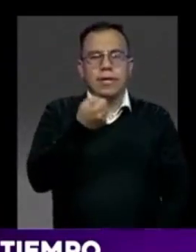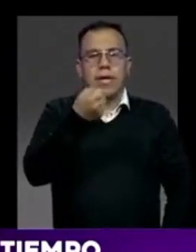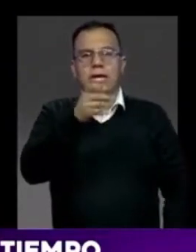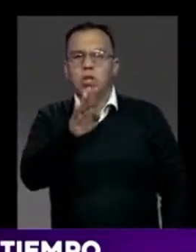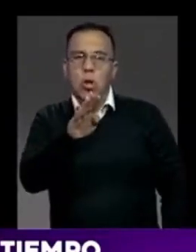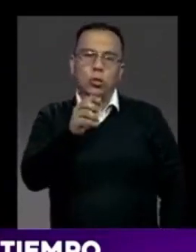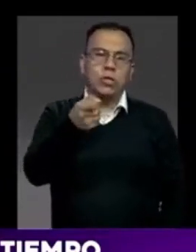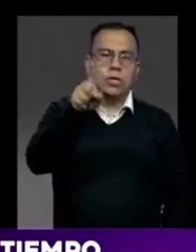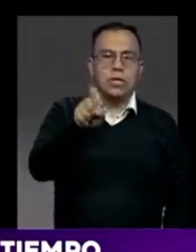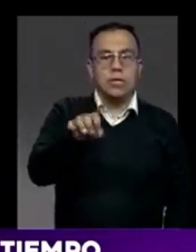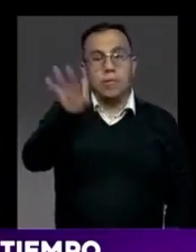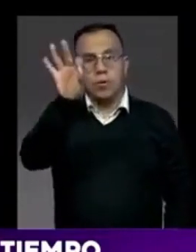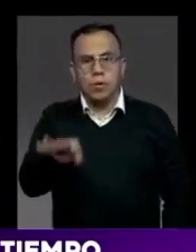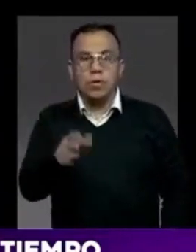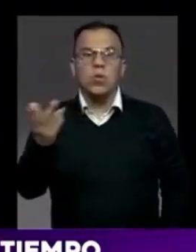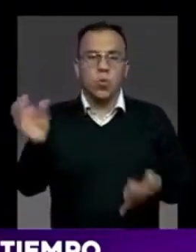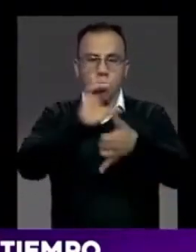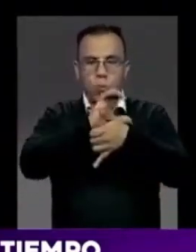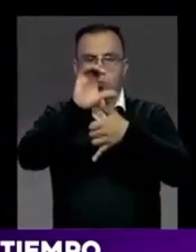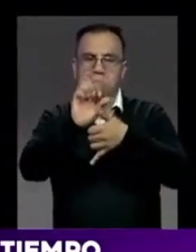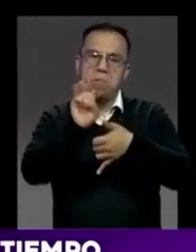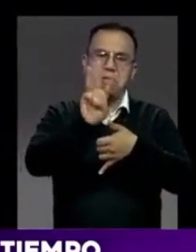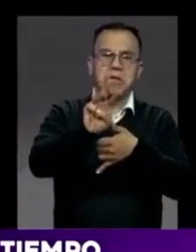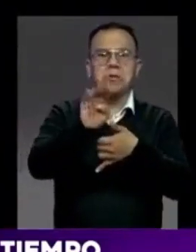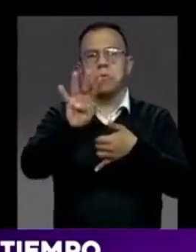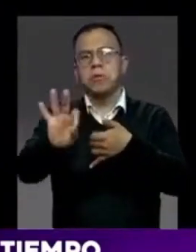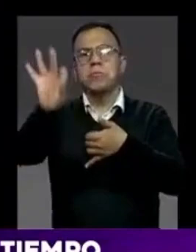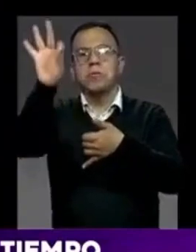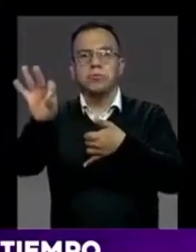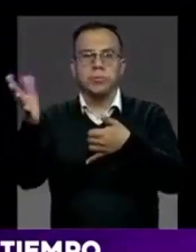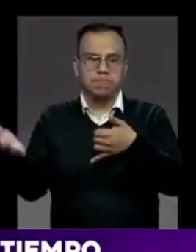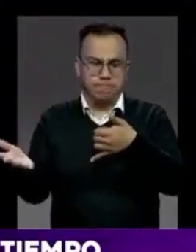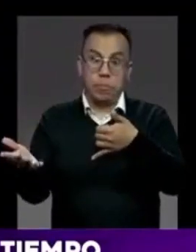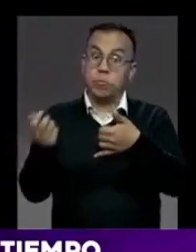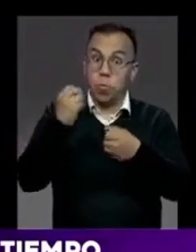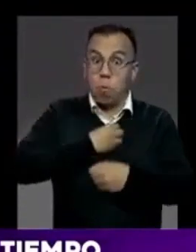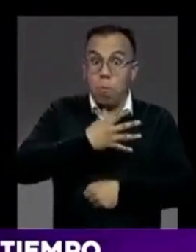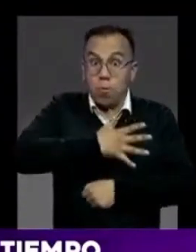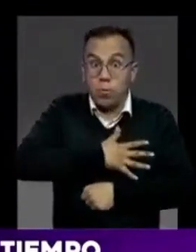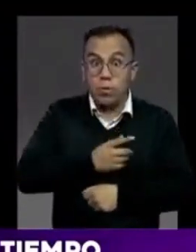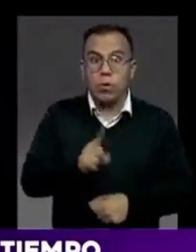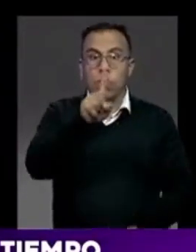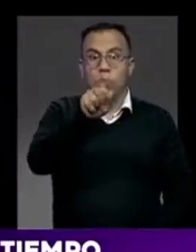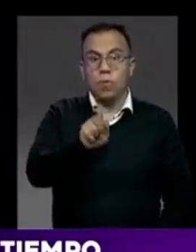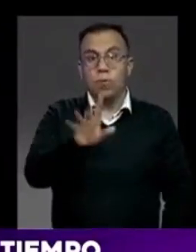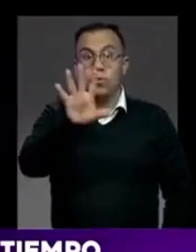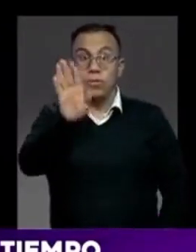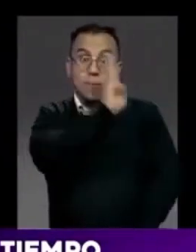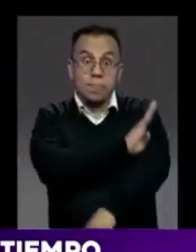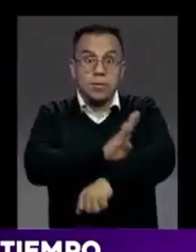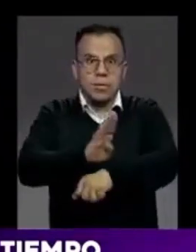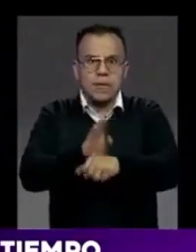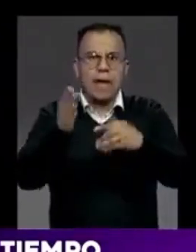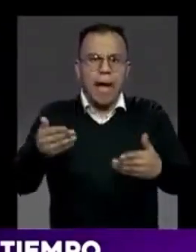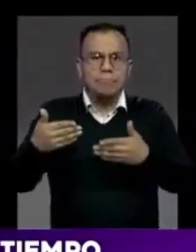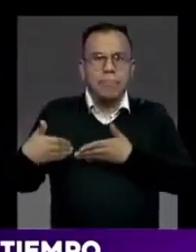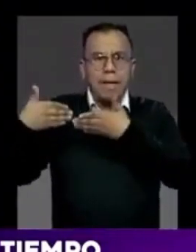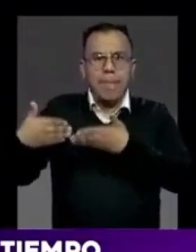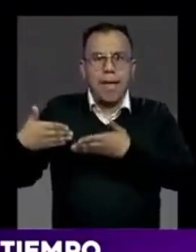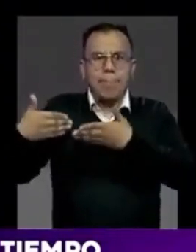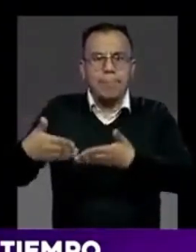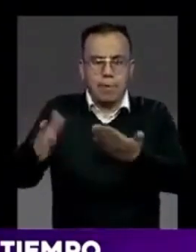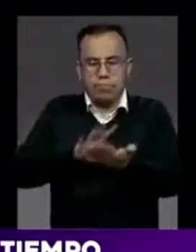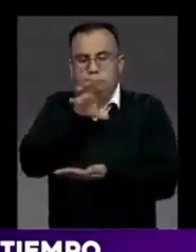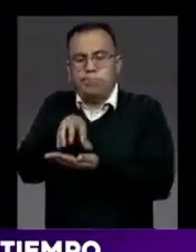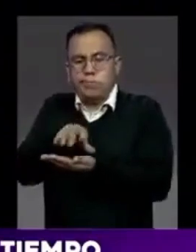17 por ciento sabe cuánto crece el caribe del 3 al 4 por ciento tenemos una gran oportunidad por 1.5 y es de pesos que lo han demorado es centralismo